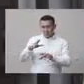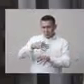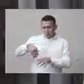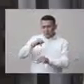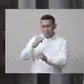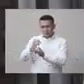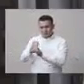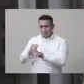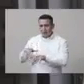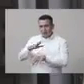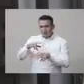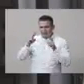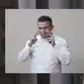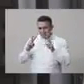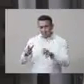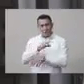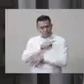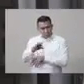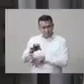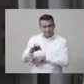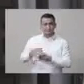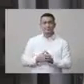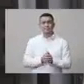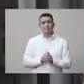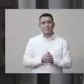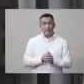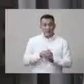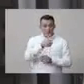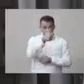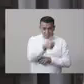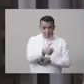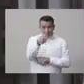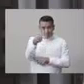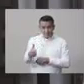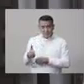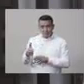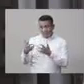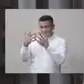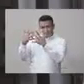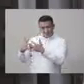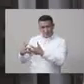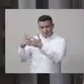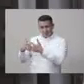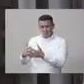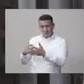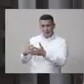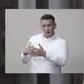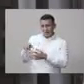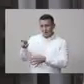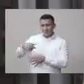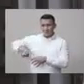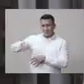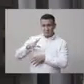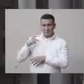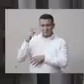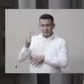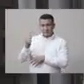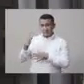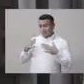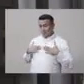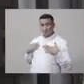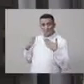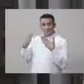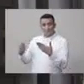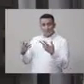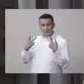Los invito, para consumir productos o servicios, elijan a aquellas empresas que han cumplido, que